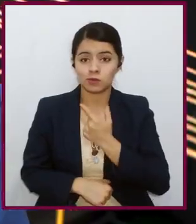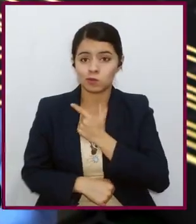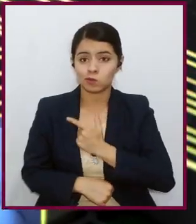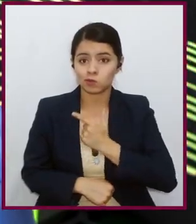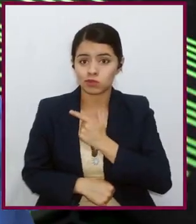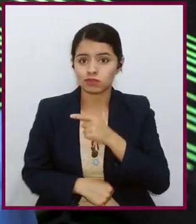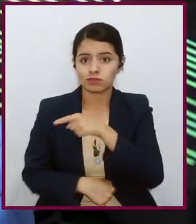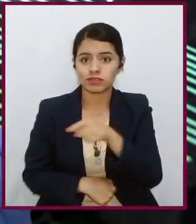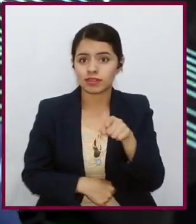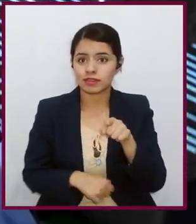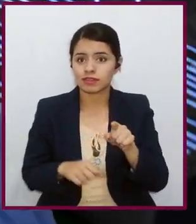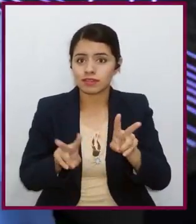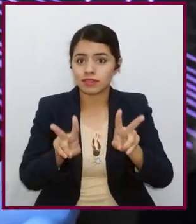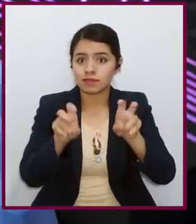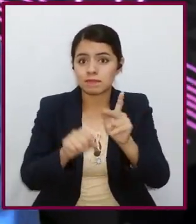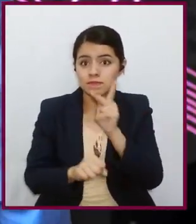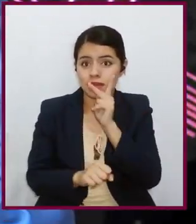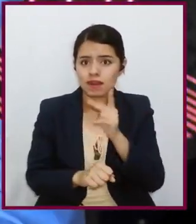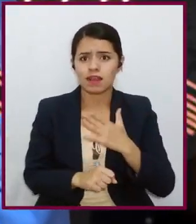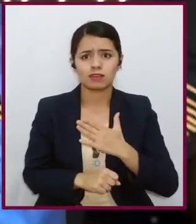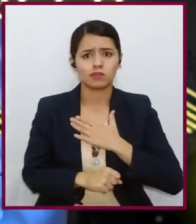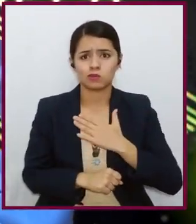sigue y hay que estar atentos.